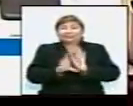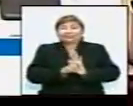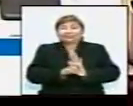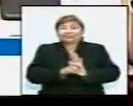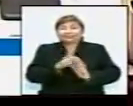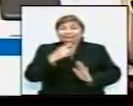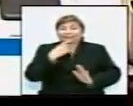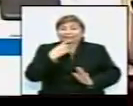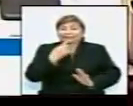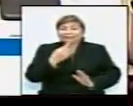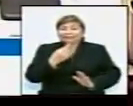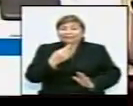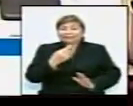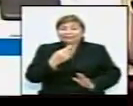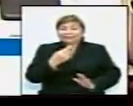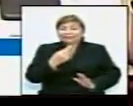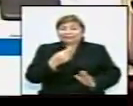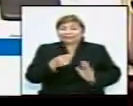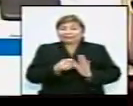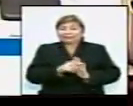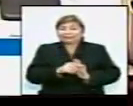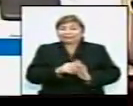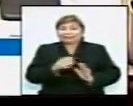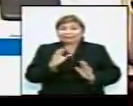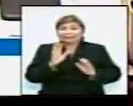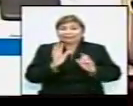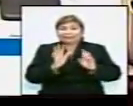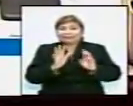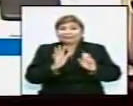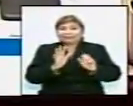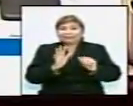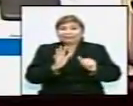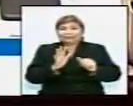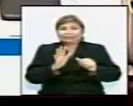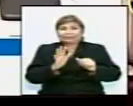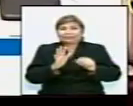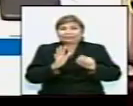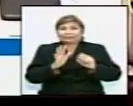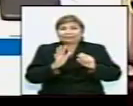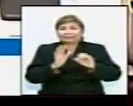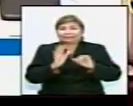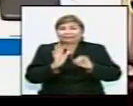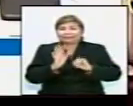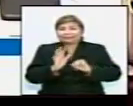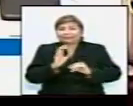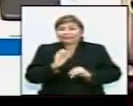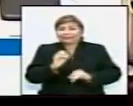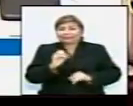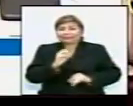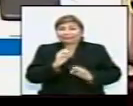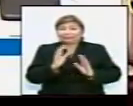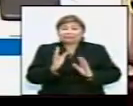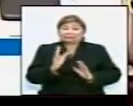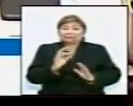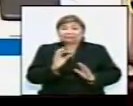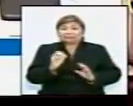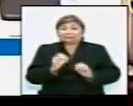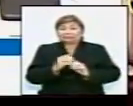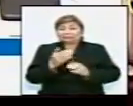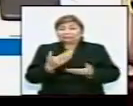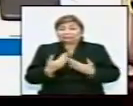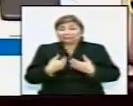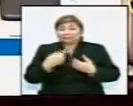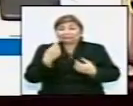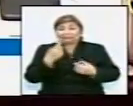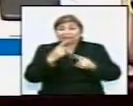dice que el plazo es entre 60 y 90 días? Tratándose de un referéndum que, digamos, tiene una